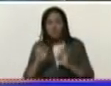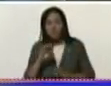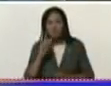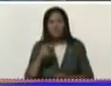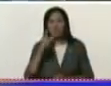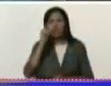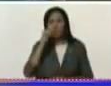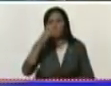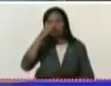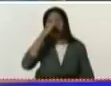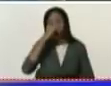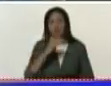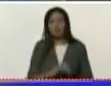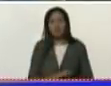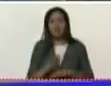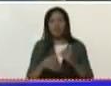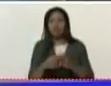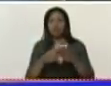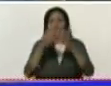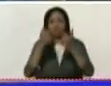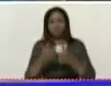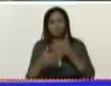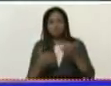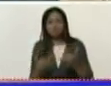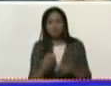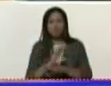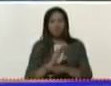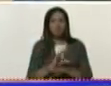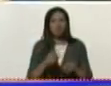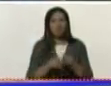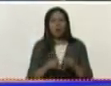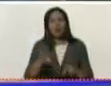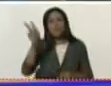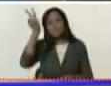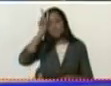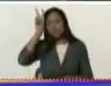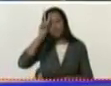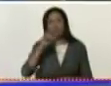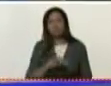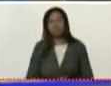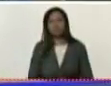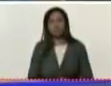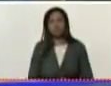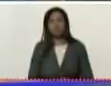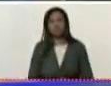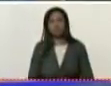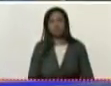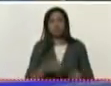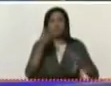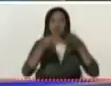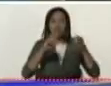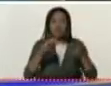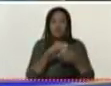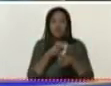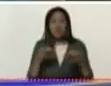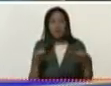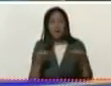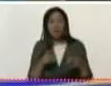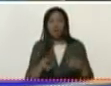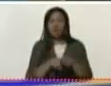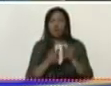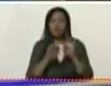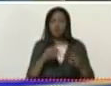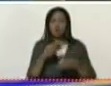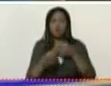está amparado y protegido en Perú. Ya la Fiscalía General de la República debe estar haciendo